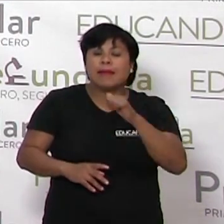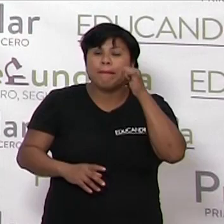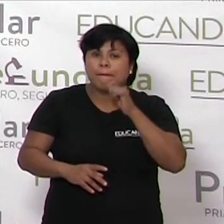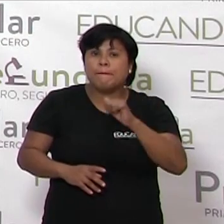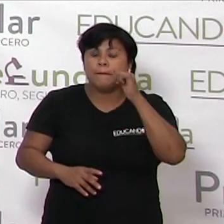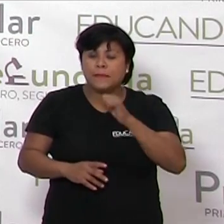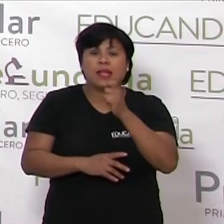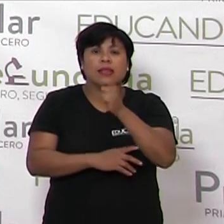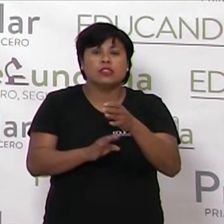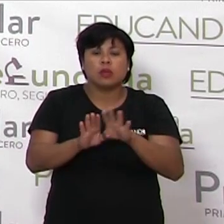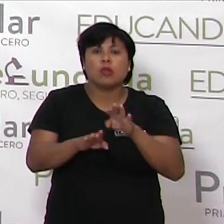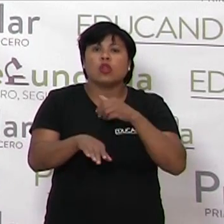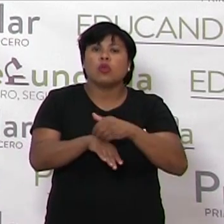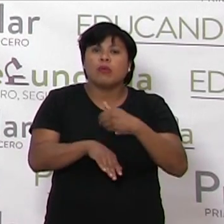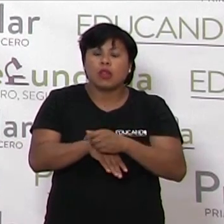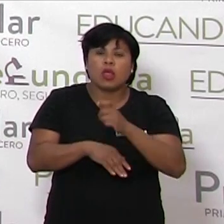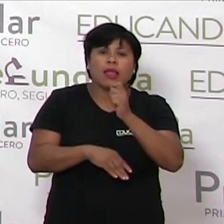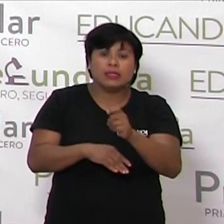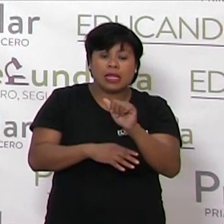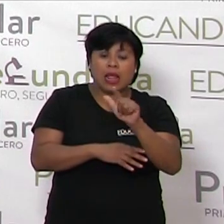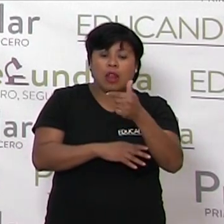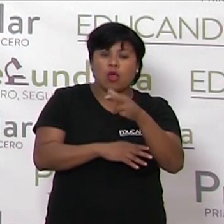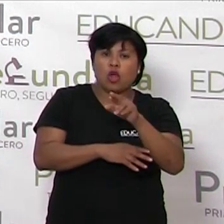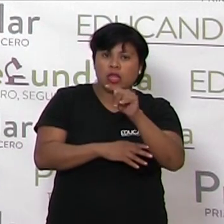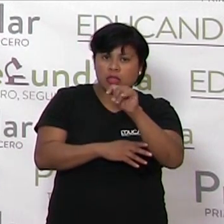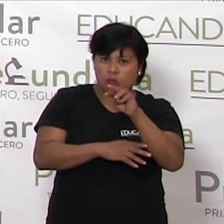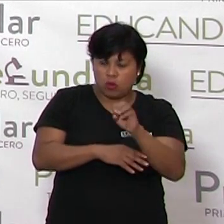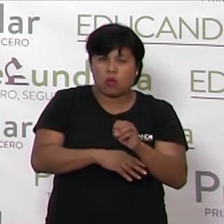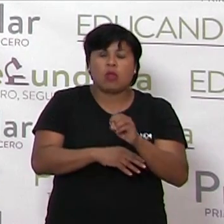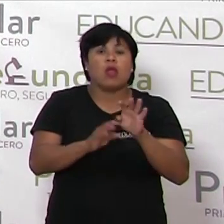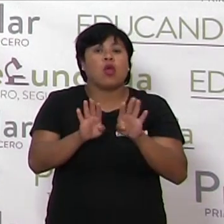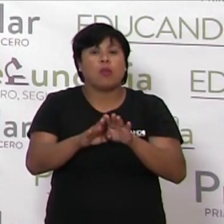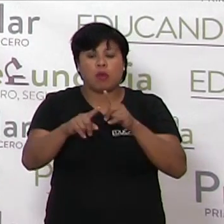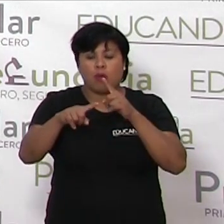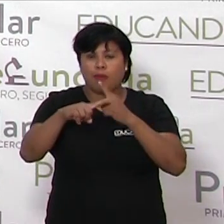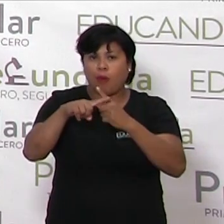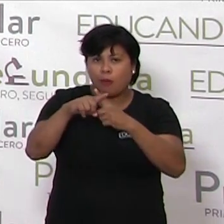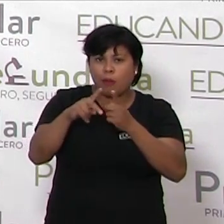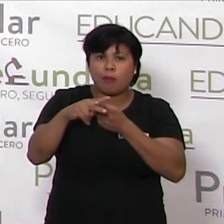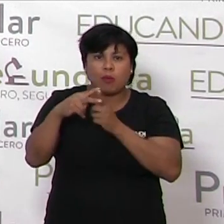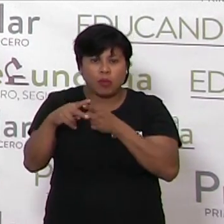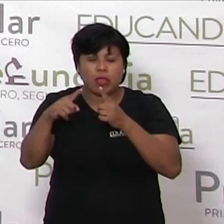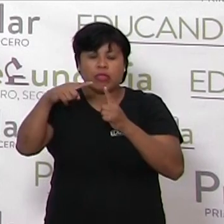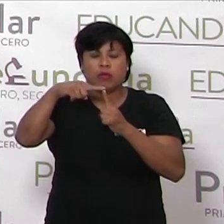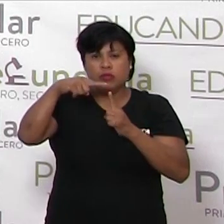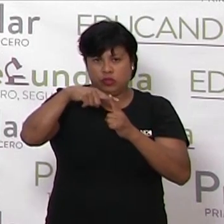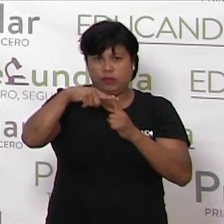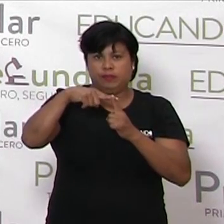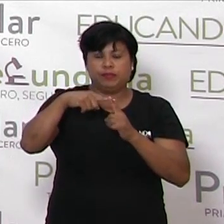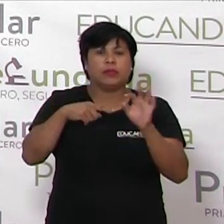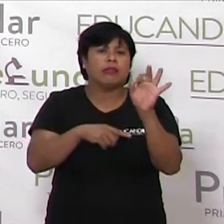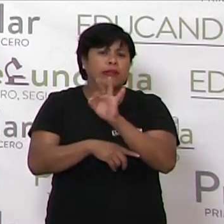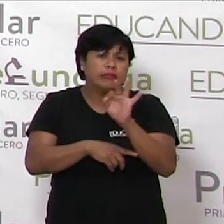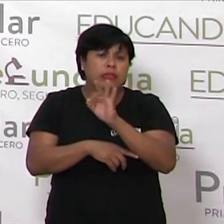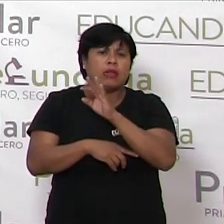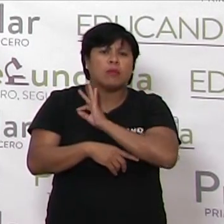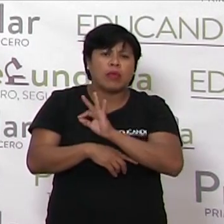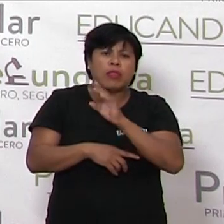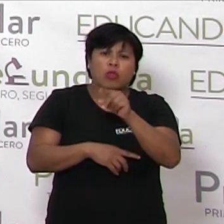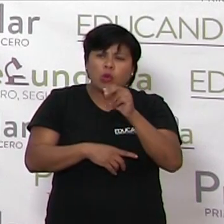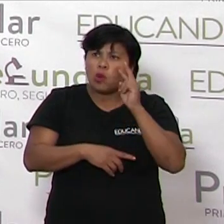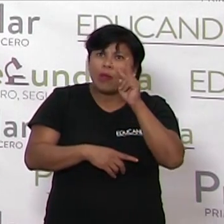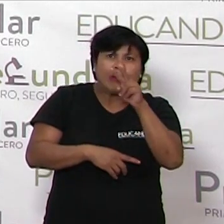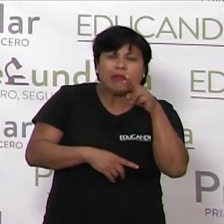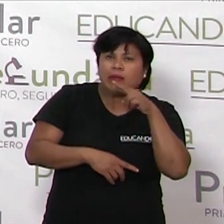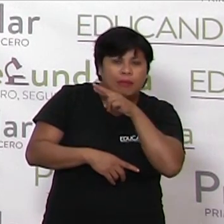siempre van a ser, o estos números están relacionados con algoritmos inversos, es decir, una multiplicación, una división. Posiblemente no la